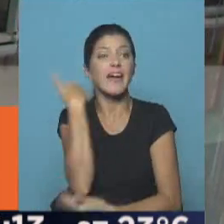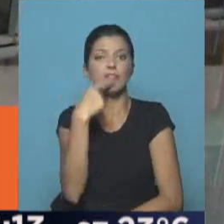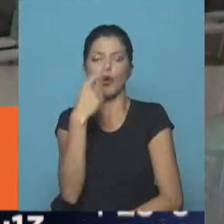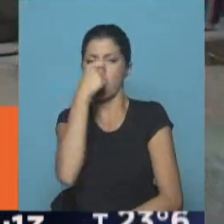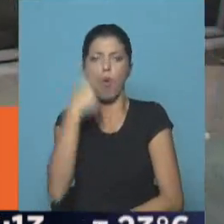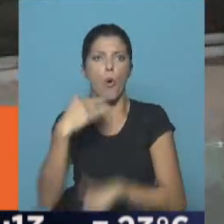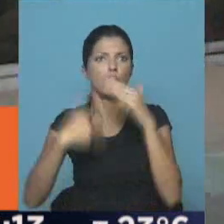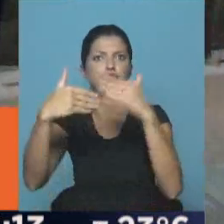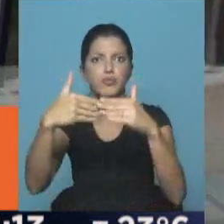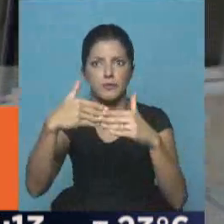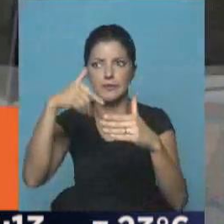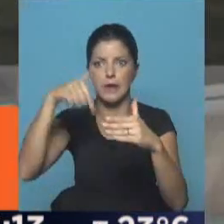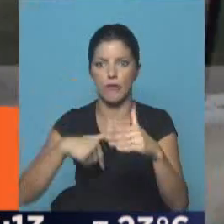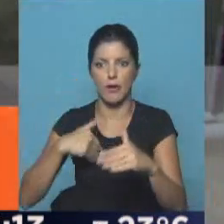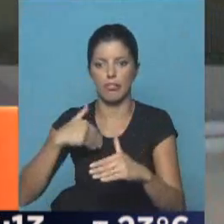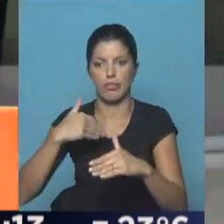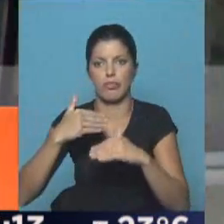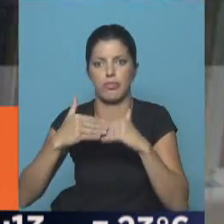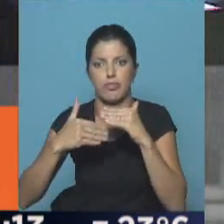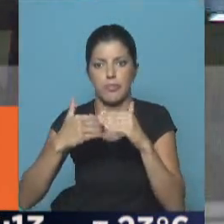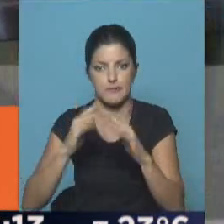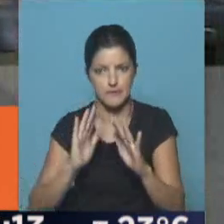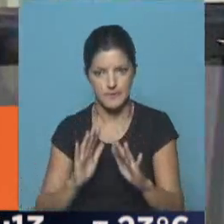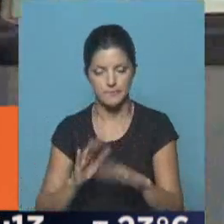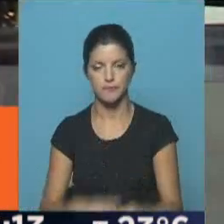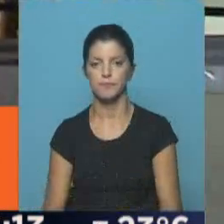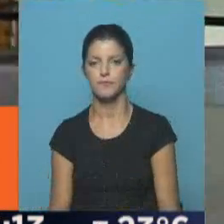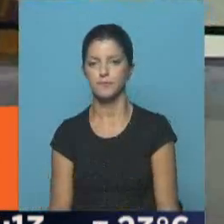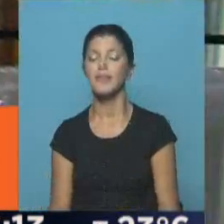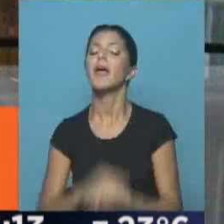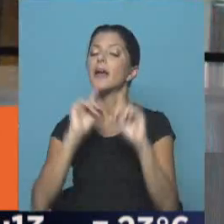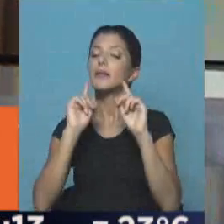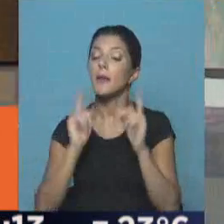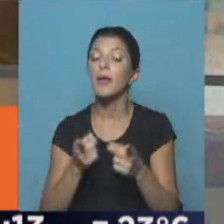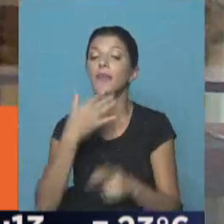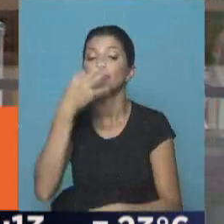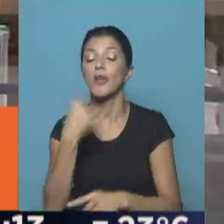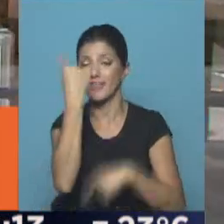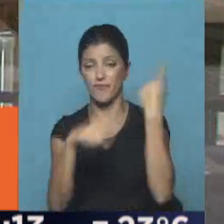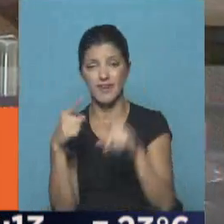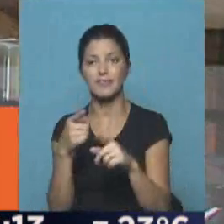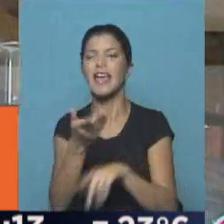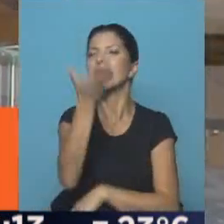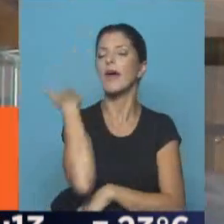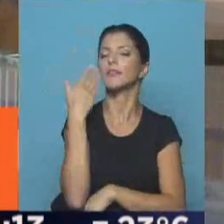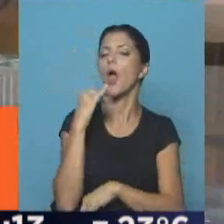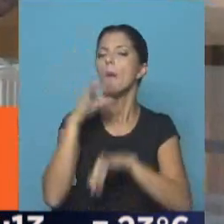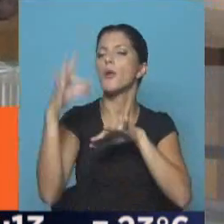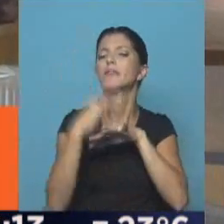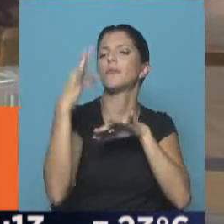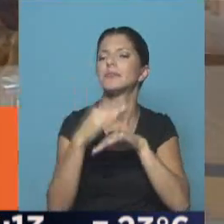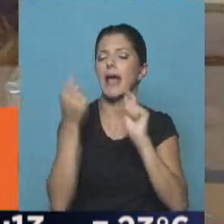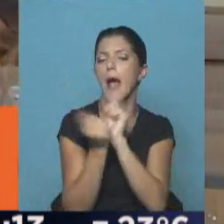en marcha, realmente no le salió este proceso, y una serie de medidas de cambio que prometía, cambios muy profundos